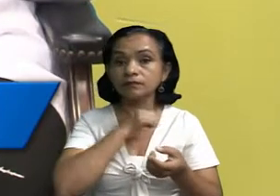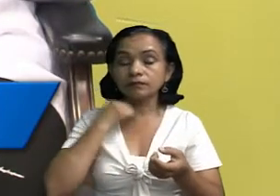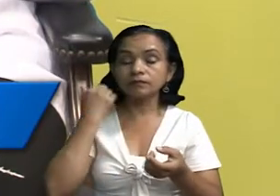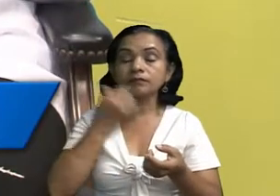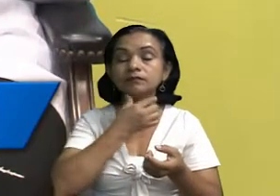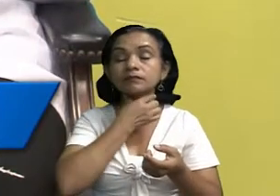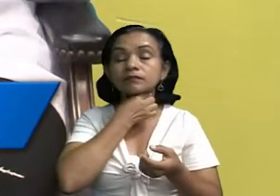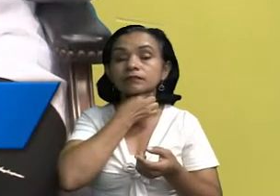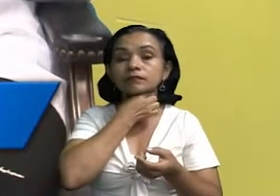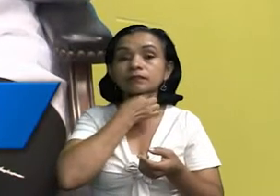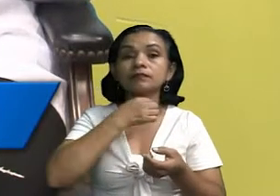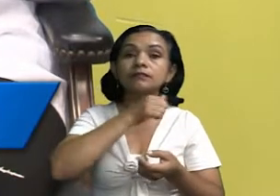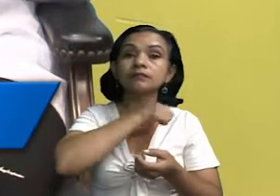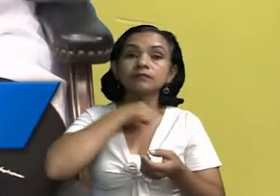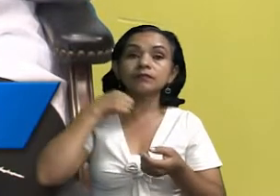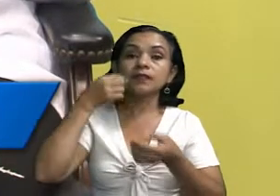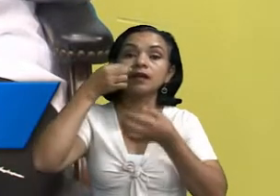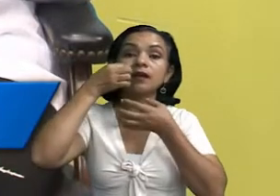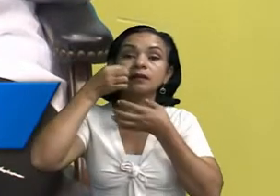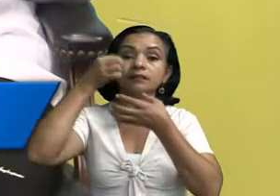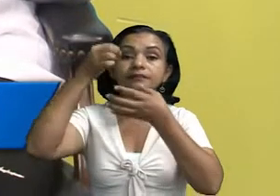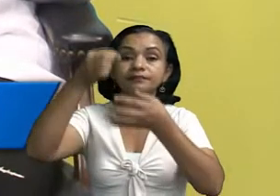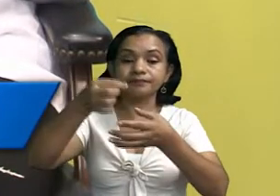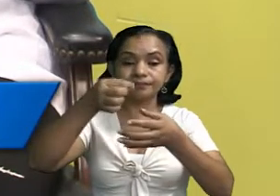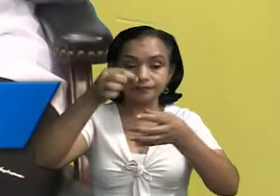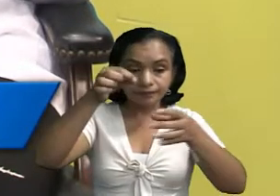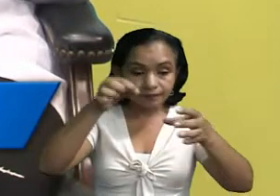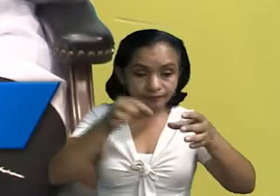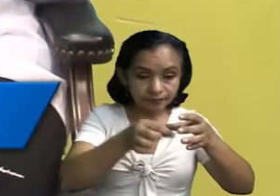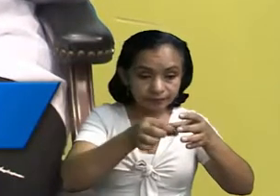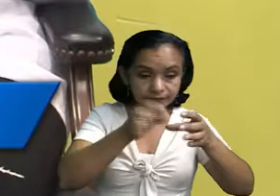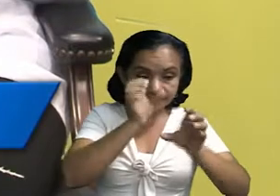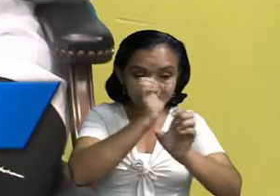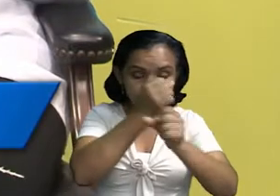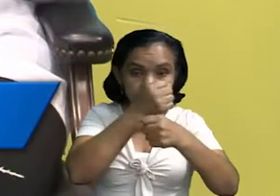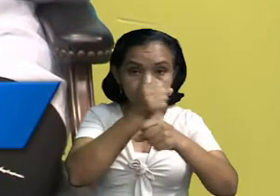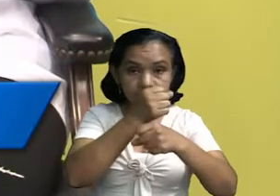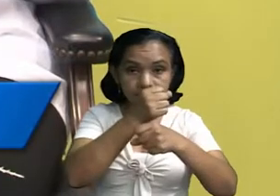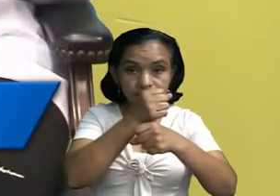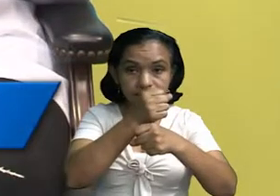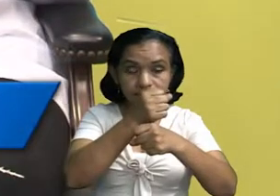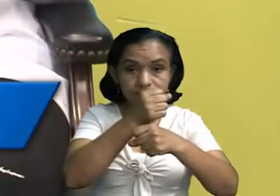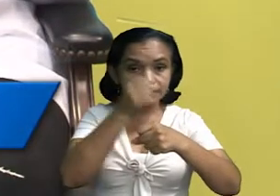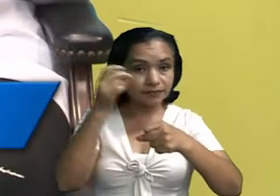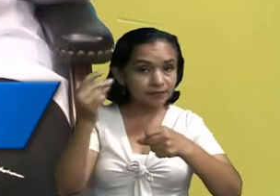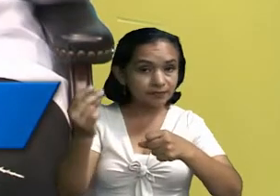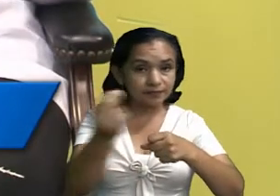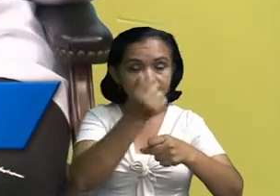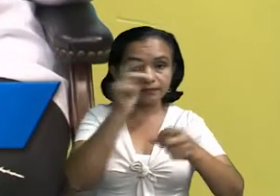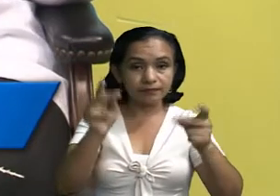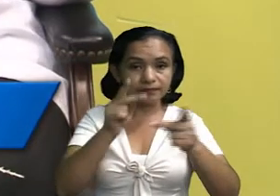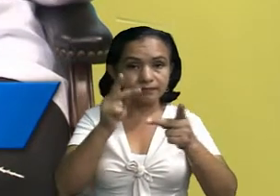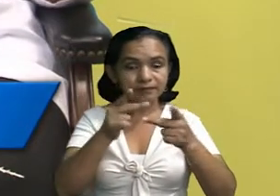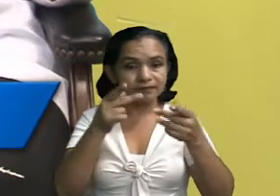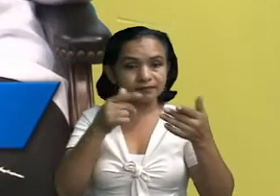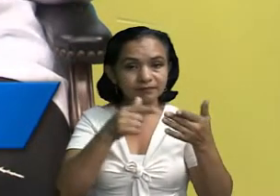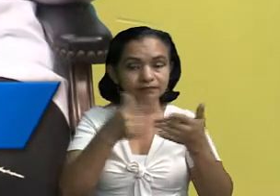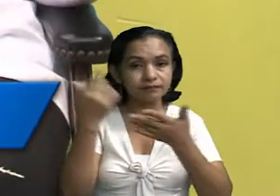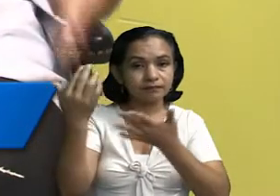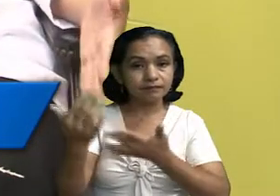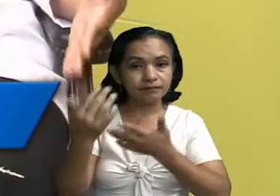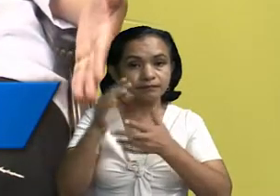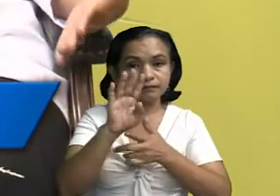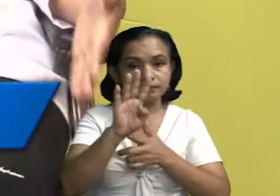la garganta. Se toma una muestra de cultivo. La ventaja es que nos da el diagnóstico certero. La desventaja es que tenemos que esperar